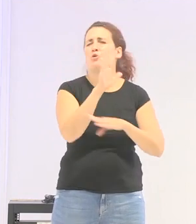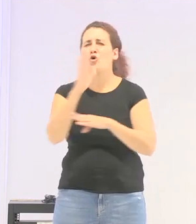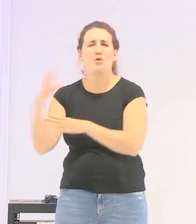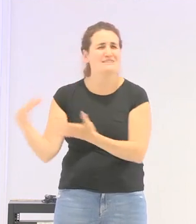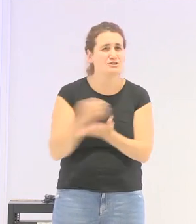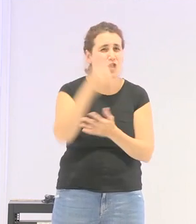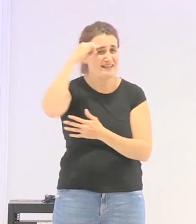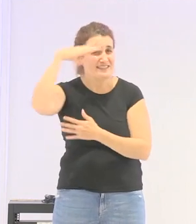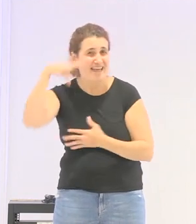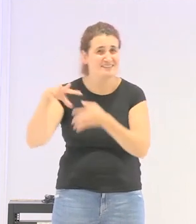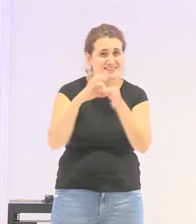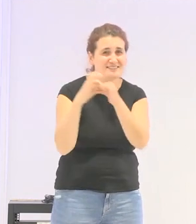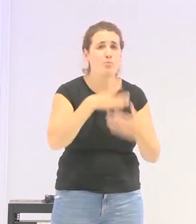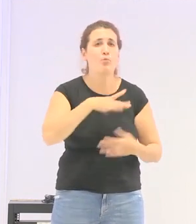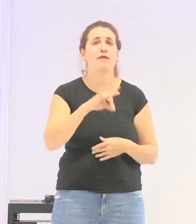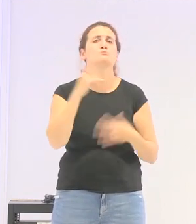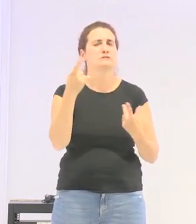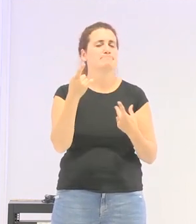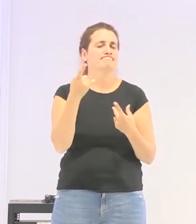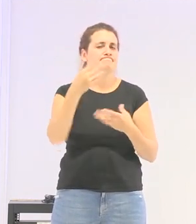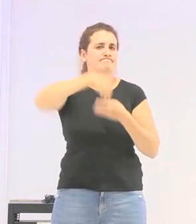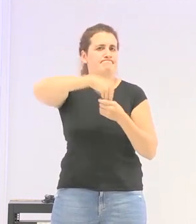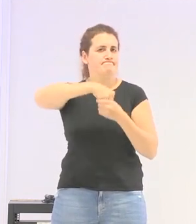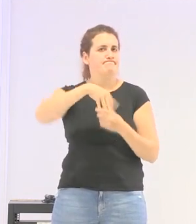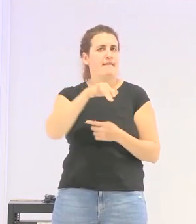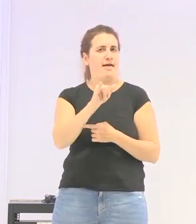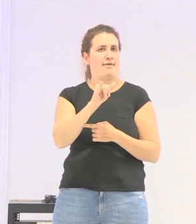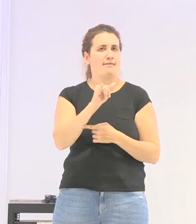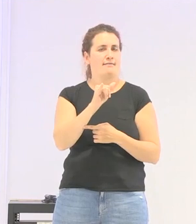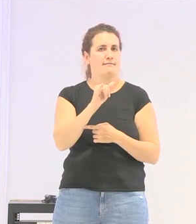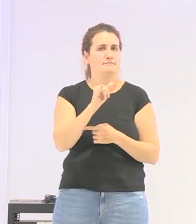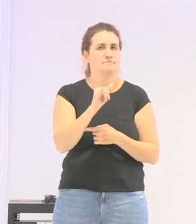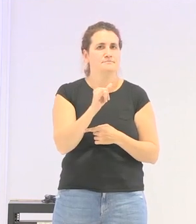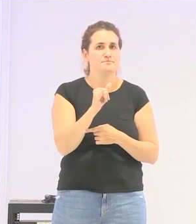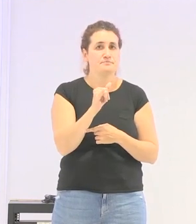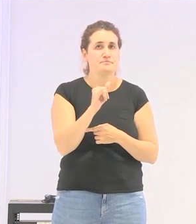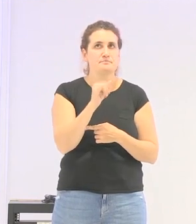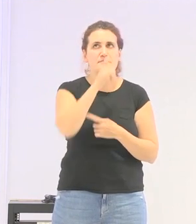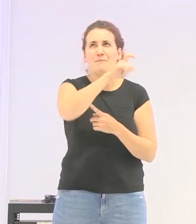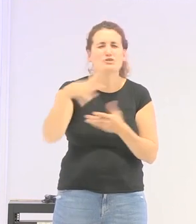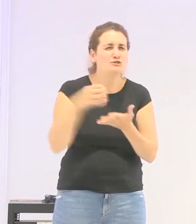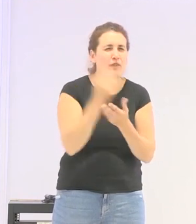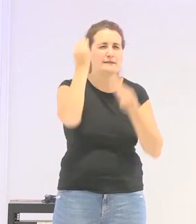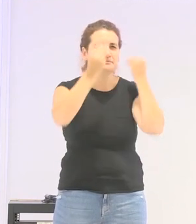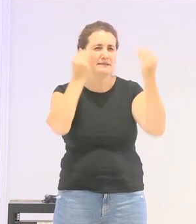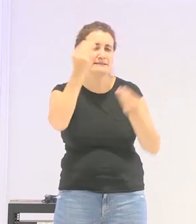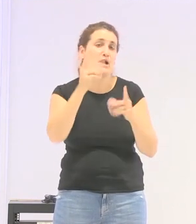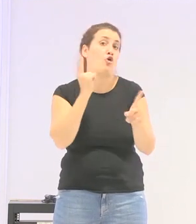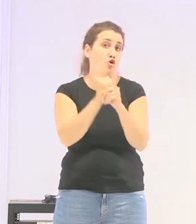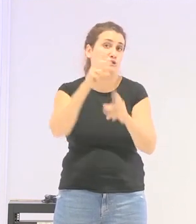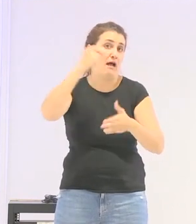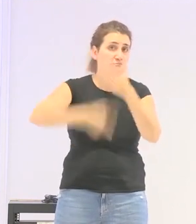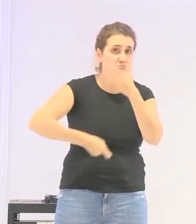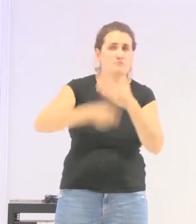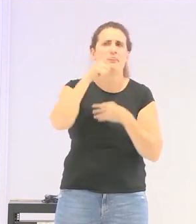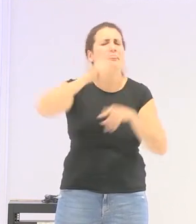ideas que se puedan lanzar tienen mucho que ver con el contexto donde todo lo que se pueda llegar a pensar o hacer contra las extremas derechas depende